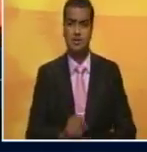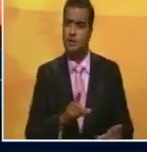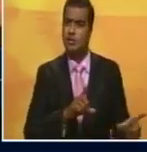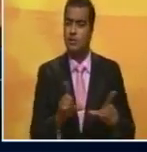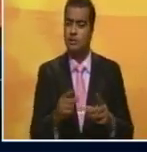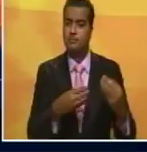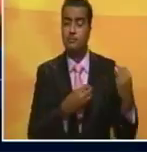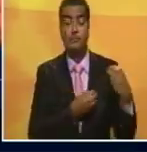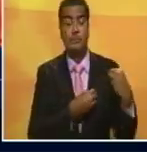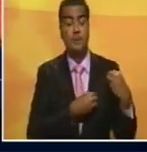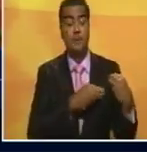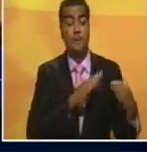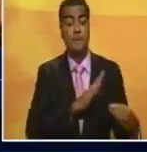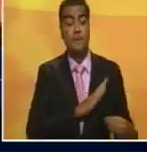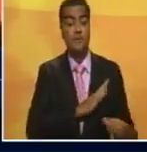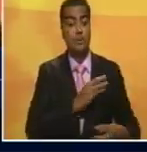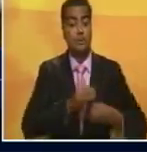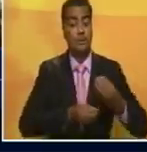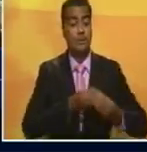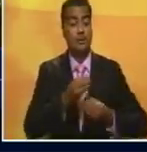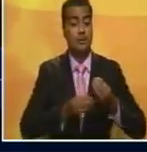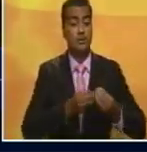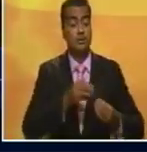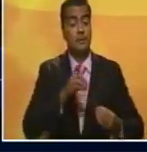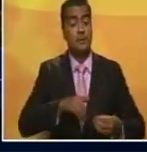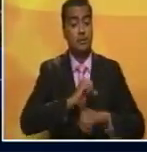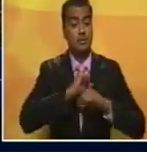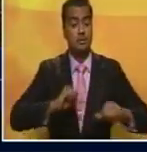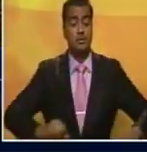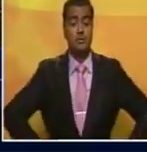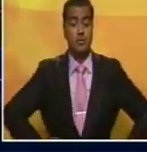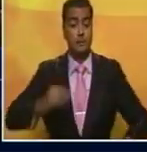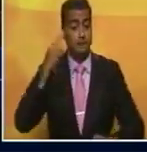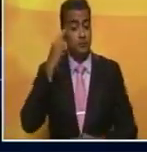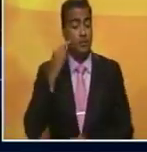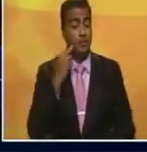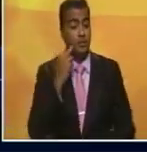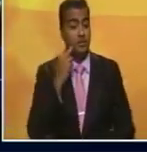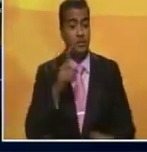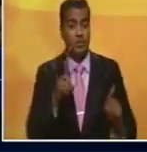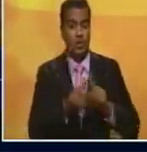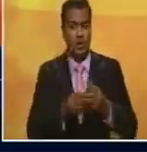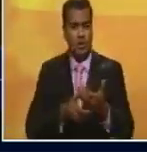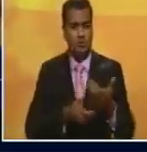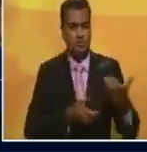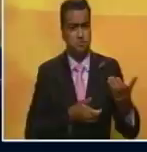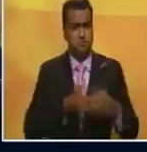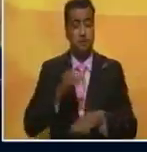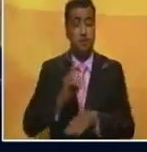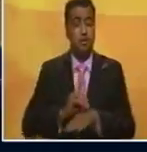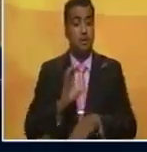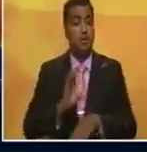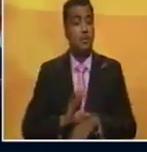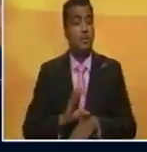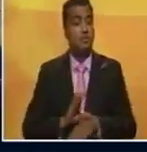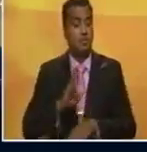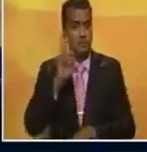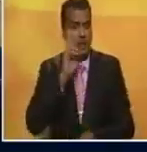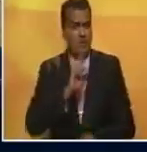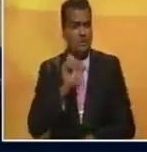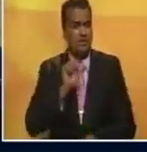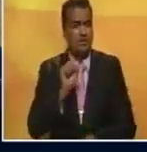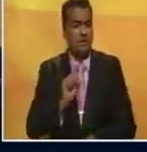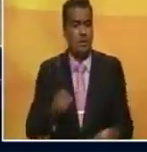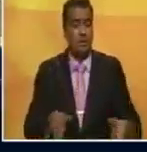acudieron miembros del personal operativo del metro y efectivos de la Guardia Nacional Bolivariana, además de los bomberos del Distrito Capital, para determinar si